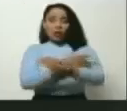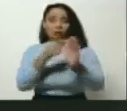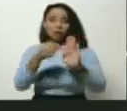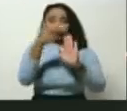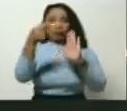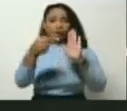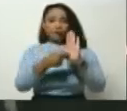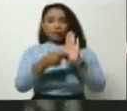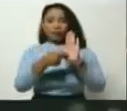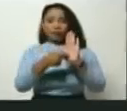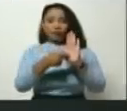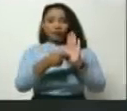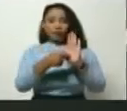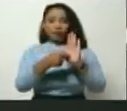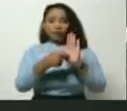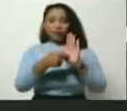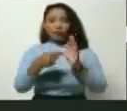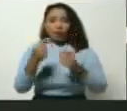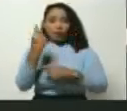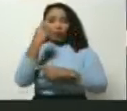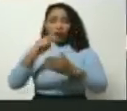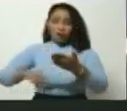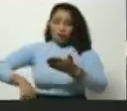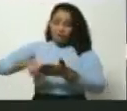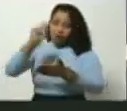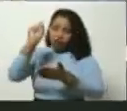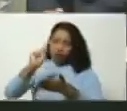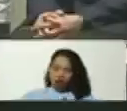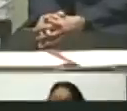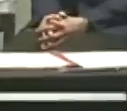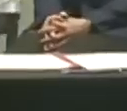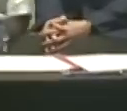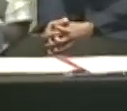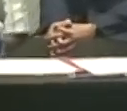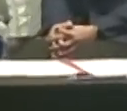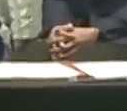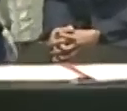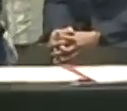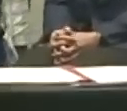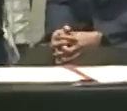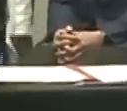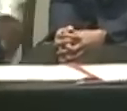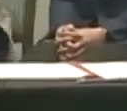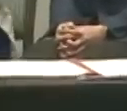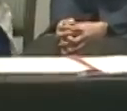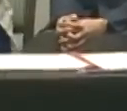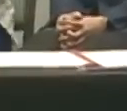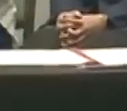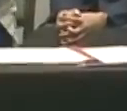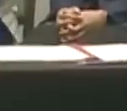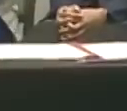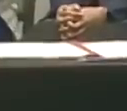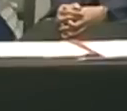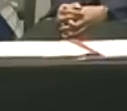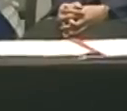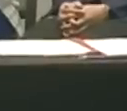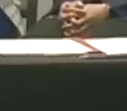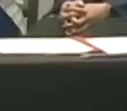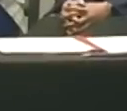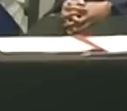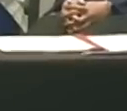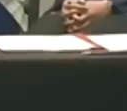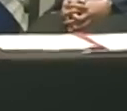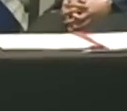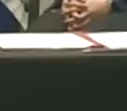plenipotenciarios, hace la firma de este segundo acuerdo parcial en materia de protección social para el